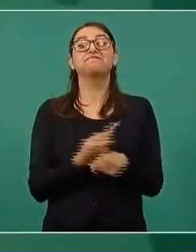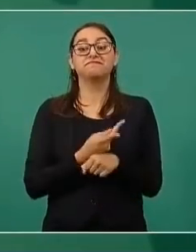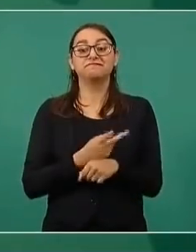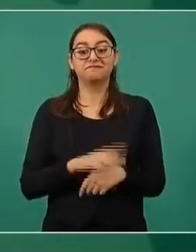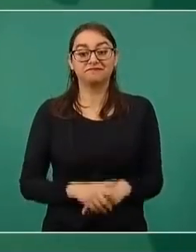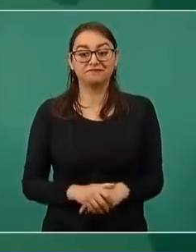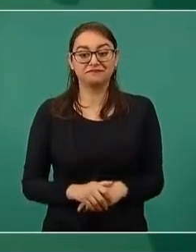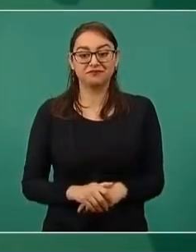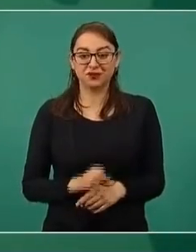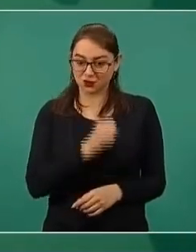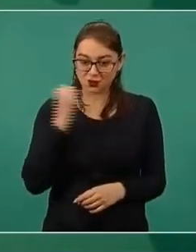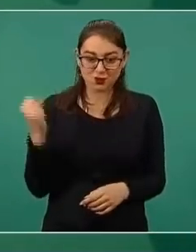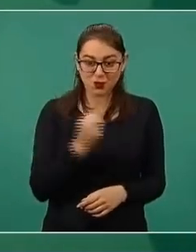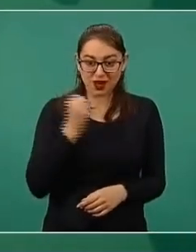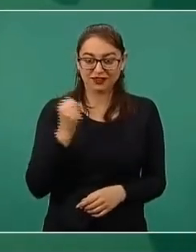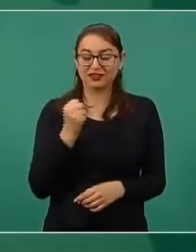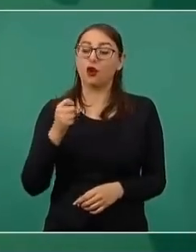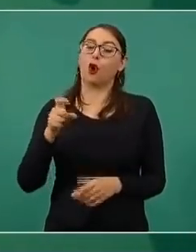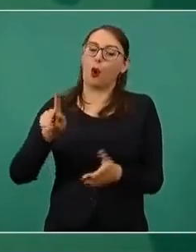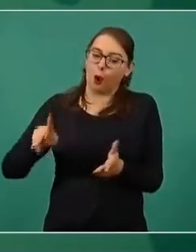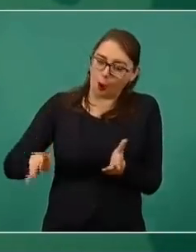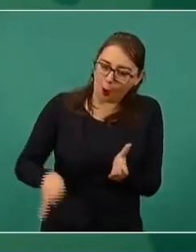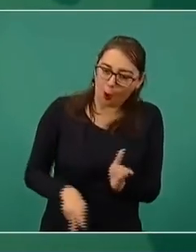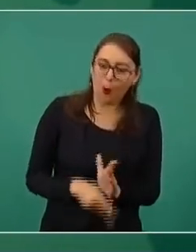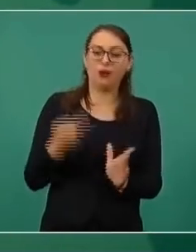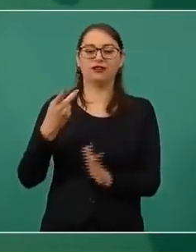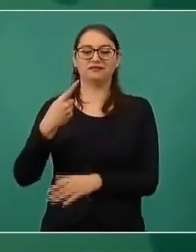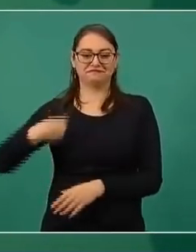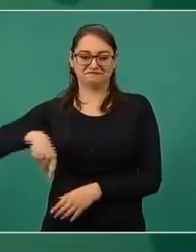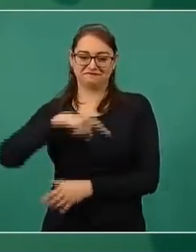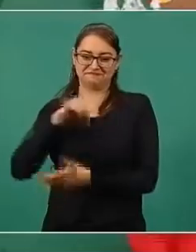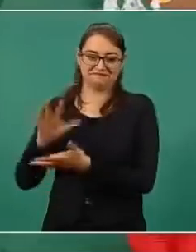el pueblo nos dio su confianza. Yo recuerdo que iba yo